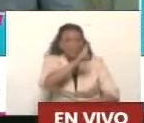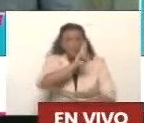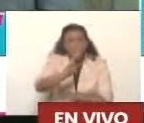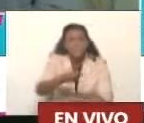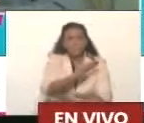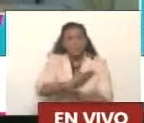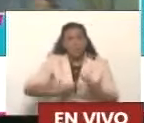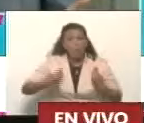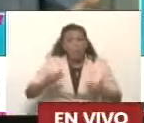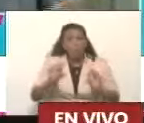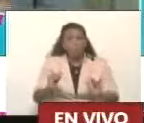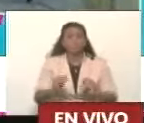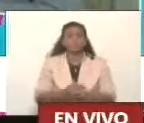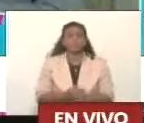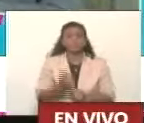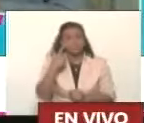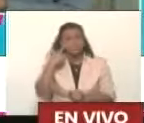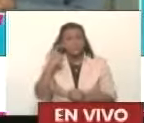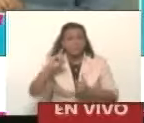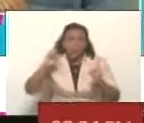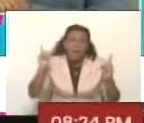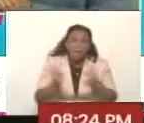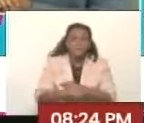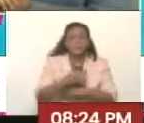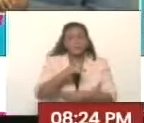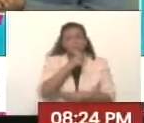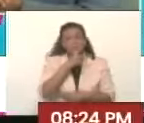posible, por los cambios que necesitamos todos.